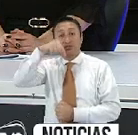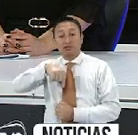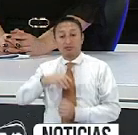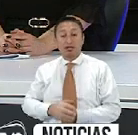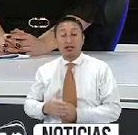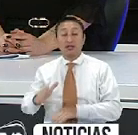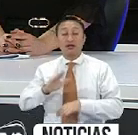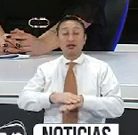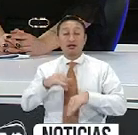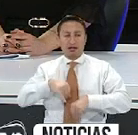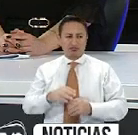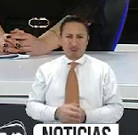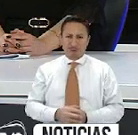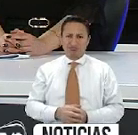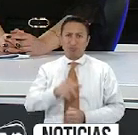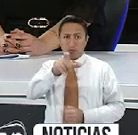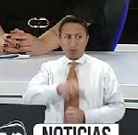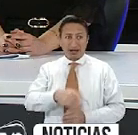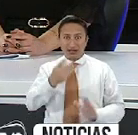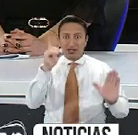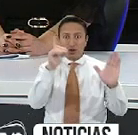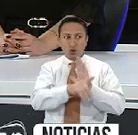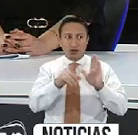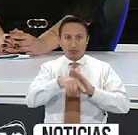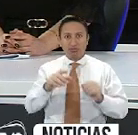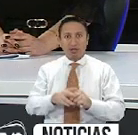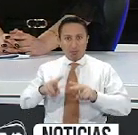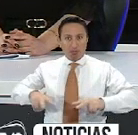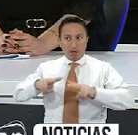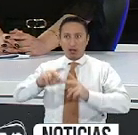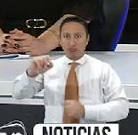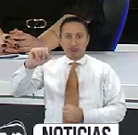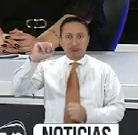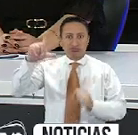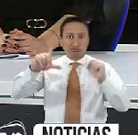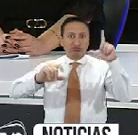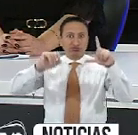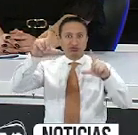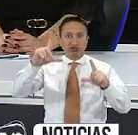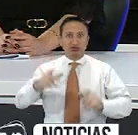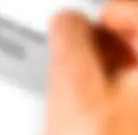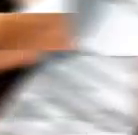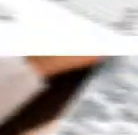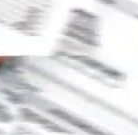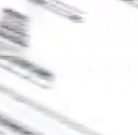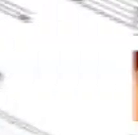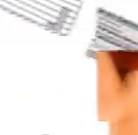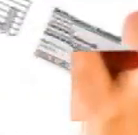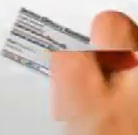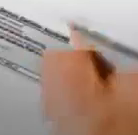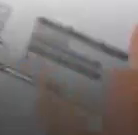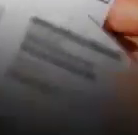adoptada frente a denuncias de la ciudadanía de incrementos injustificados.